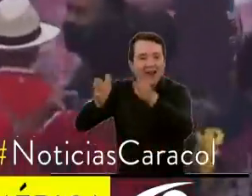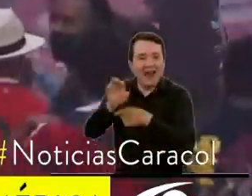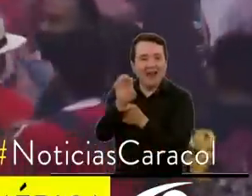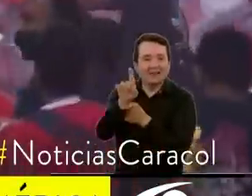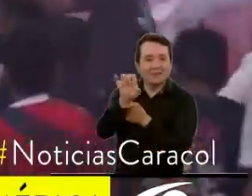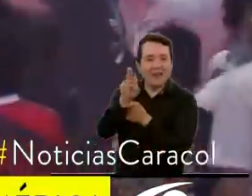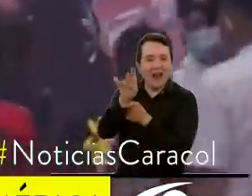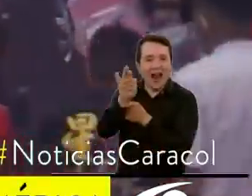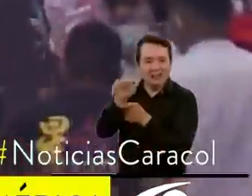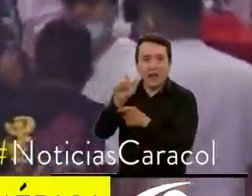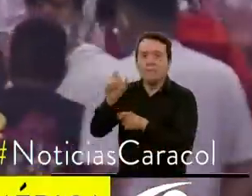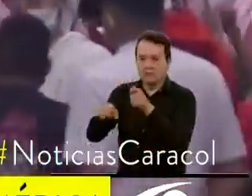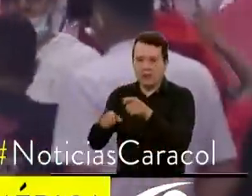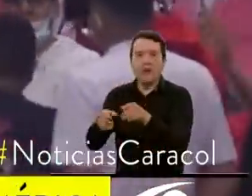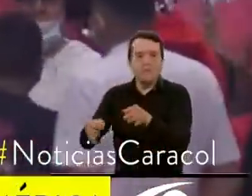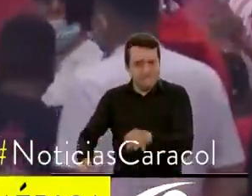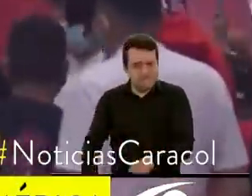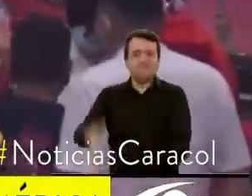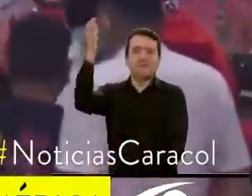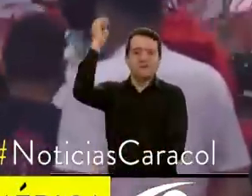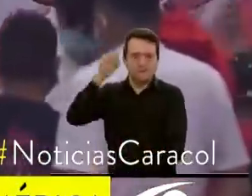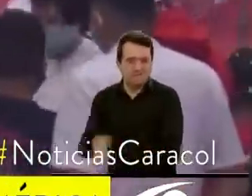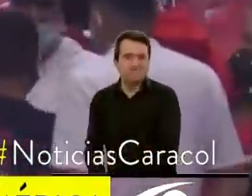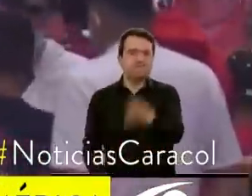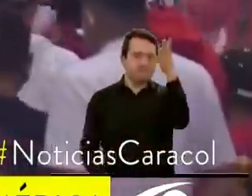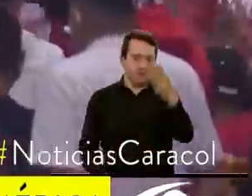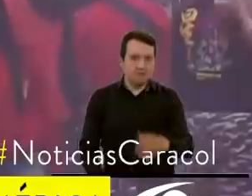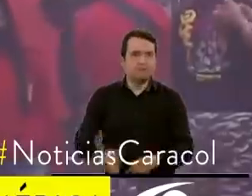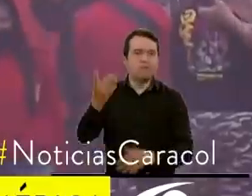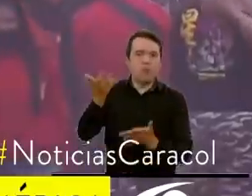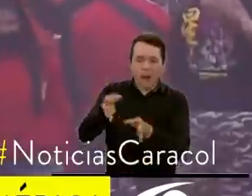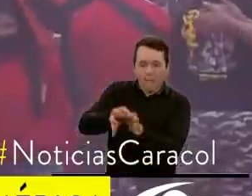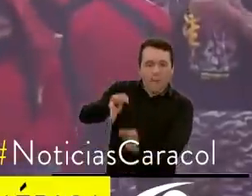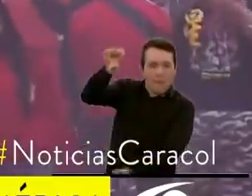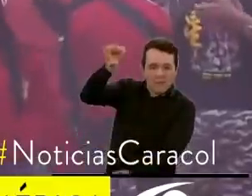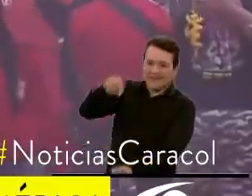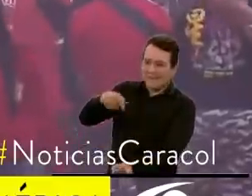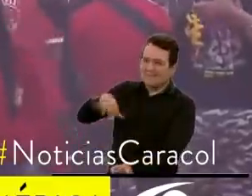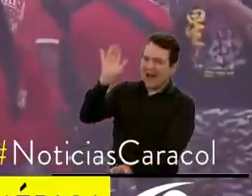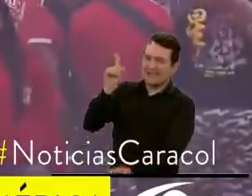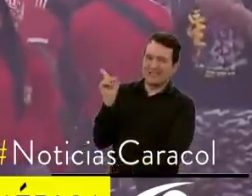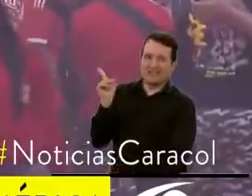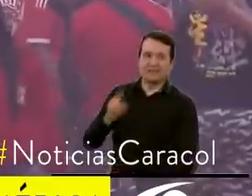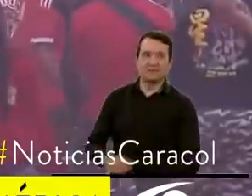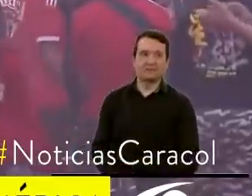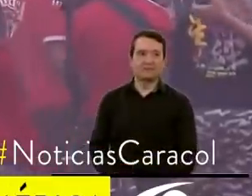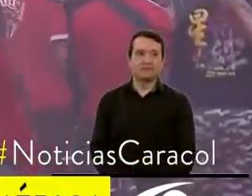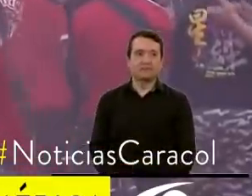dedicaron a lanzar juegos pirotécnicos, especialmente voladores.